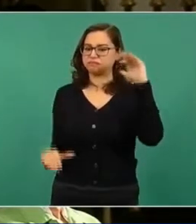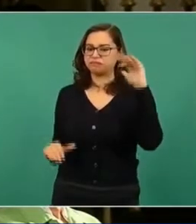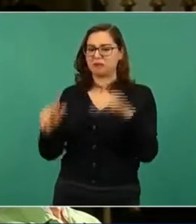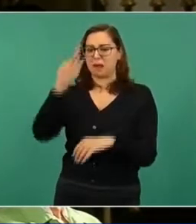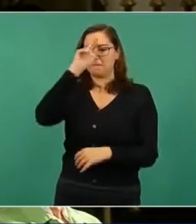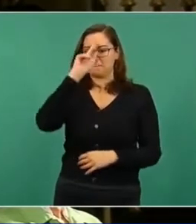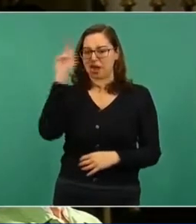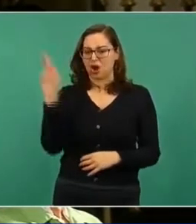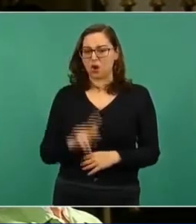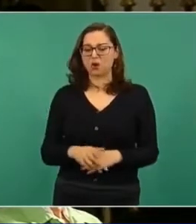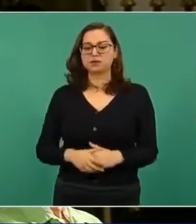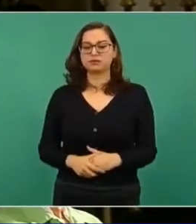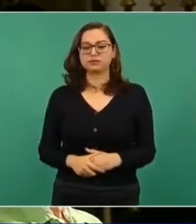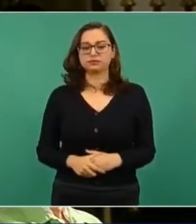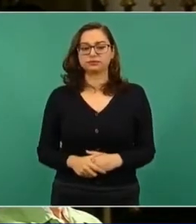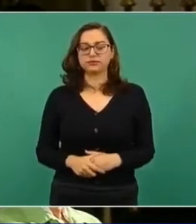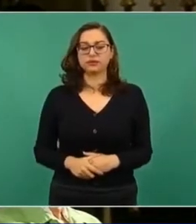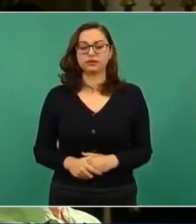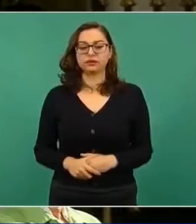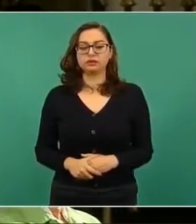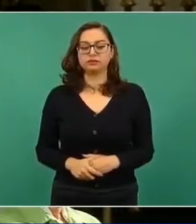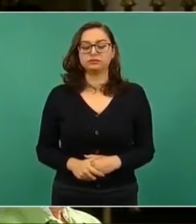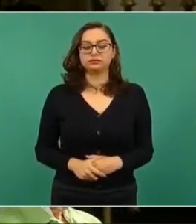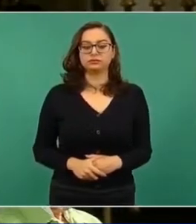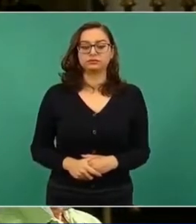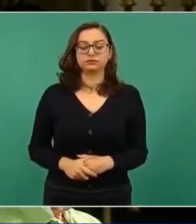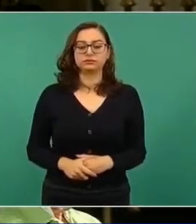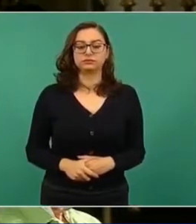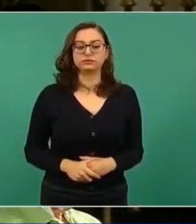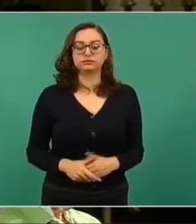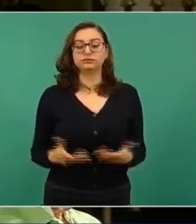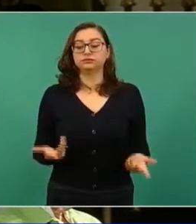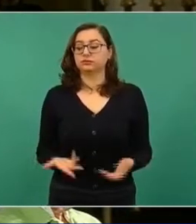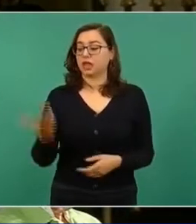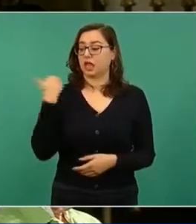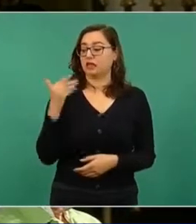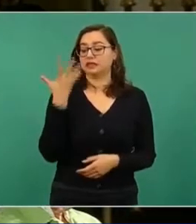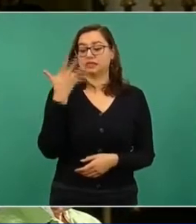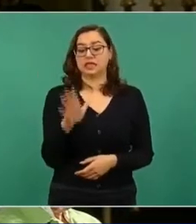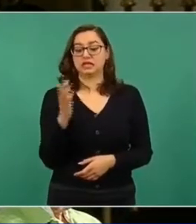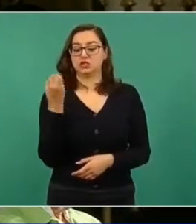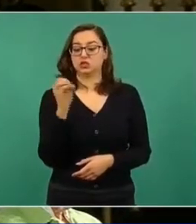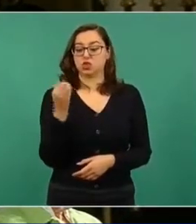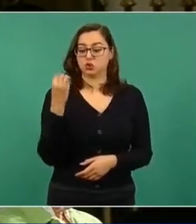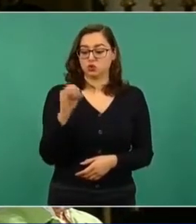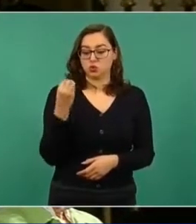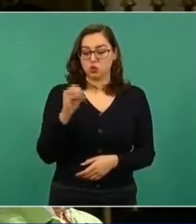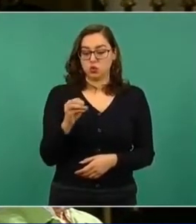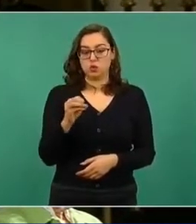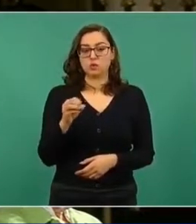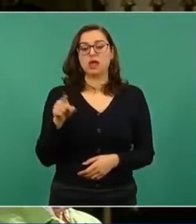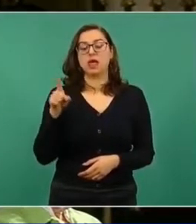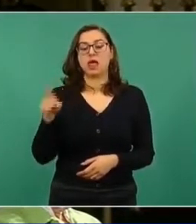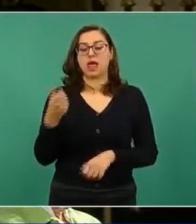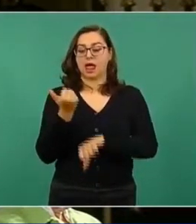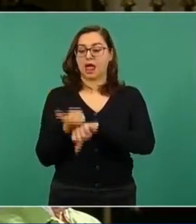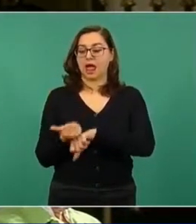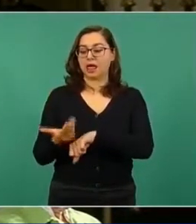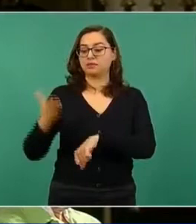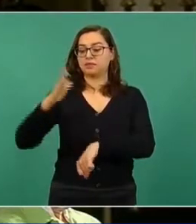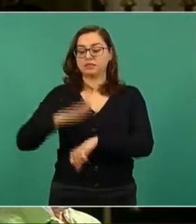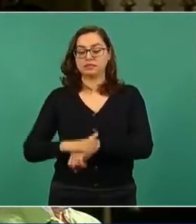injusticia. La pasada administración de León acaba de concluir este 10 de octubre, realizó una operación